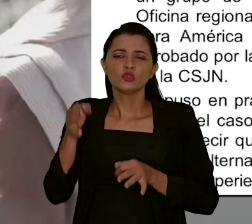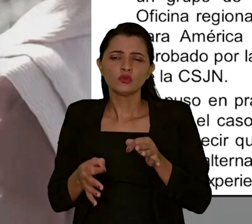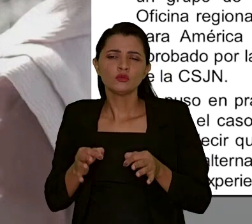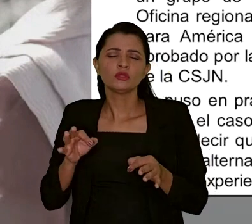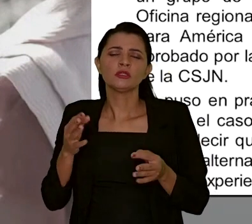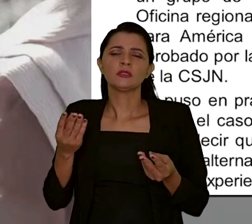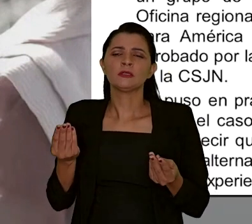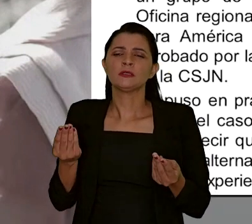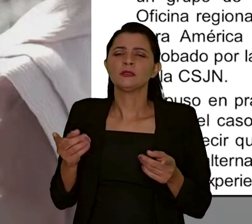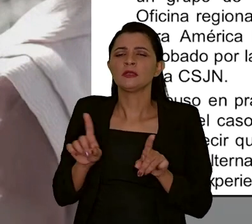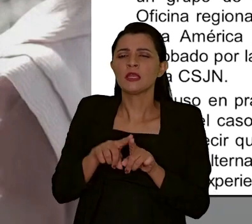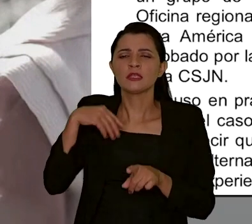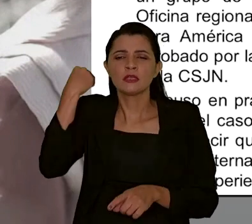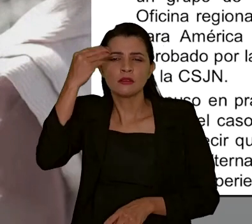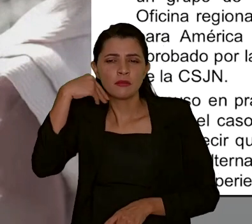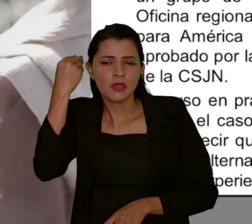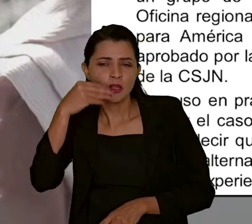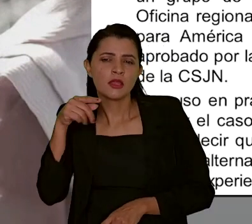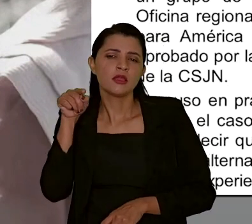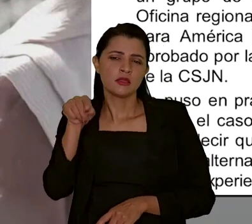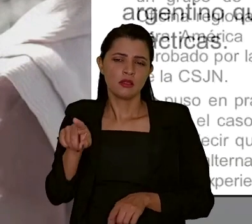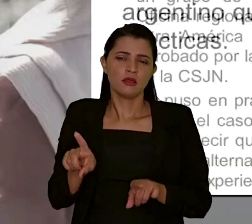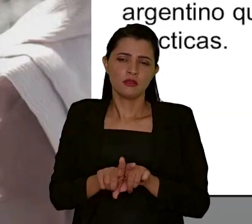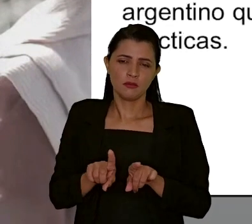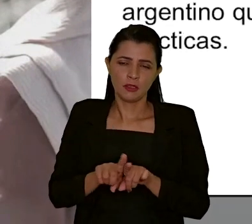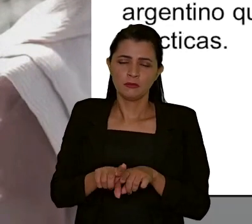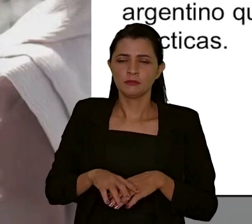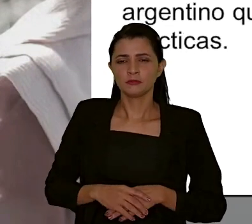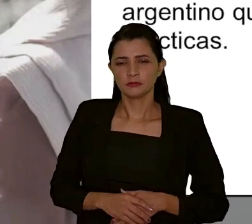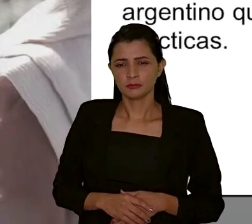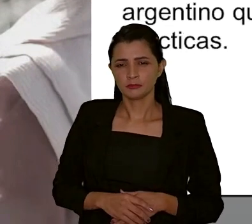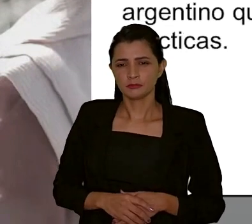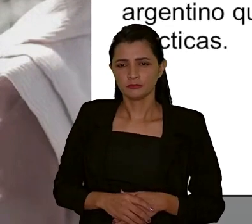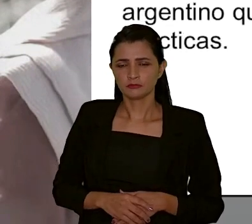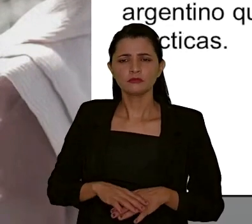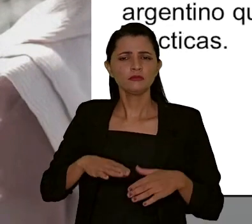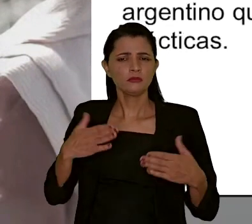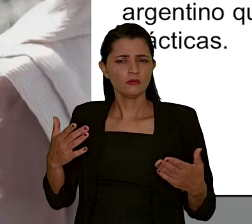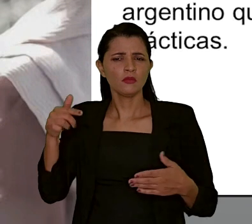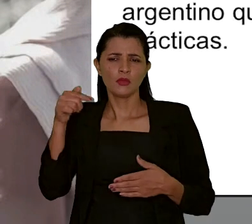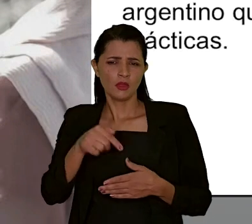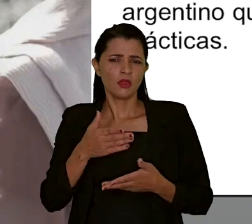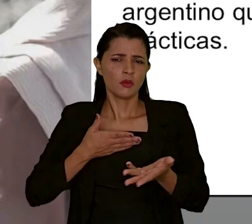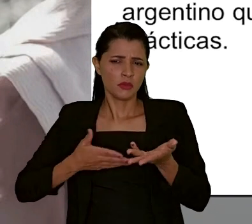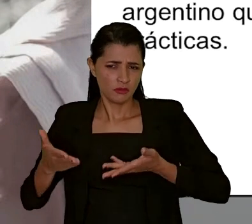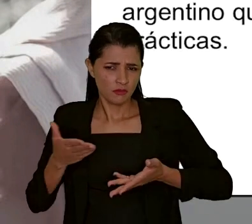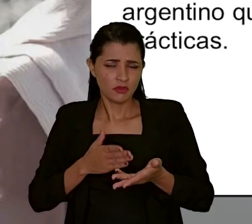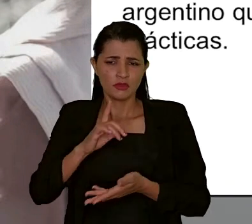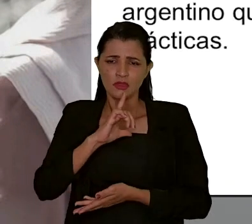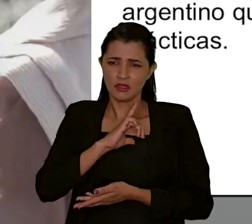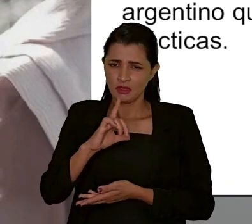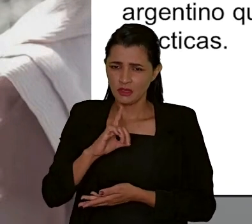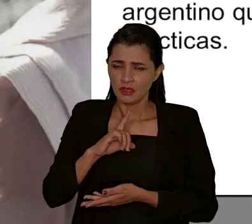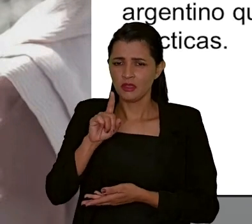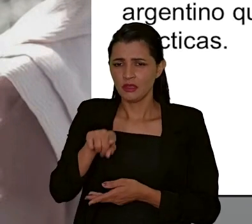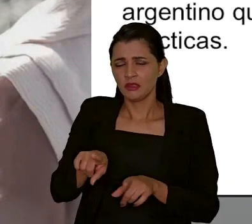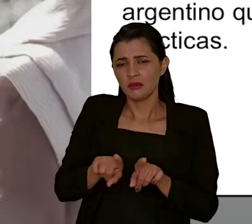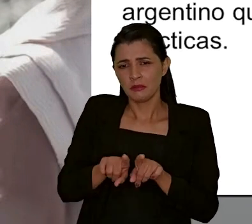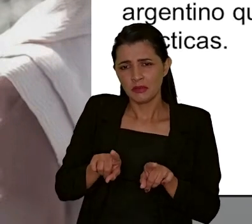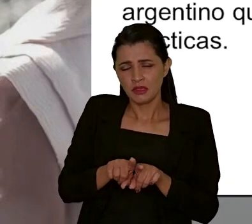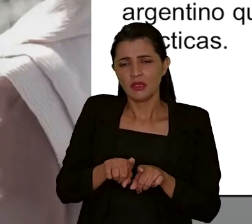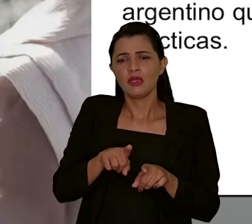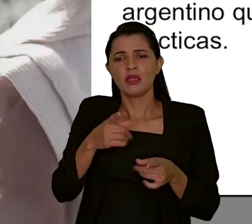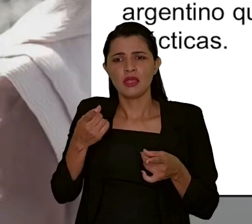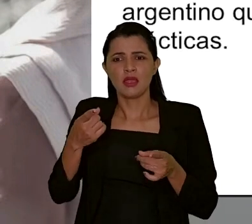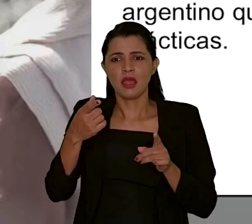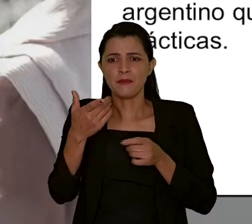conflictos, esta experiencia novedosa y tan profunda. Ahora quiero compartir con ustedes, luego de haber presentado